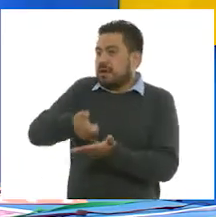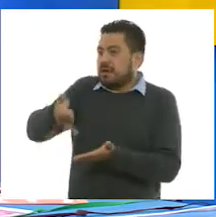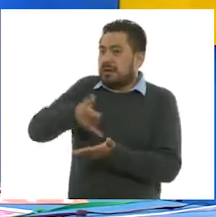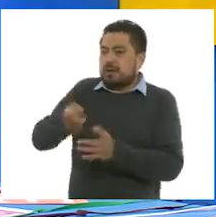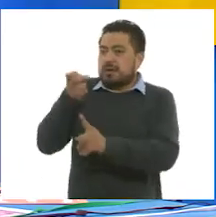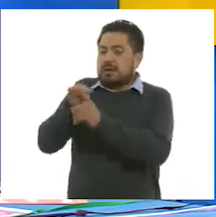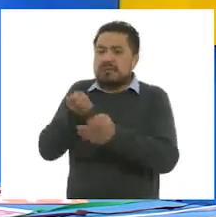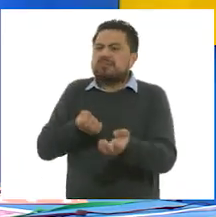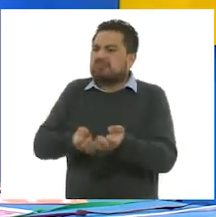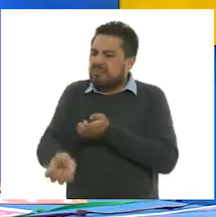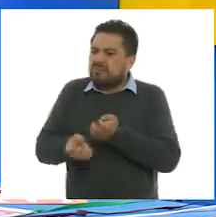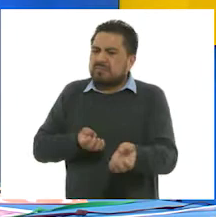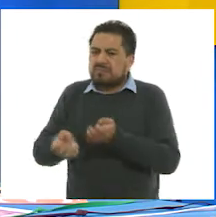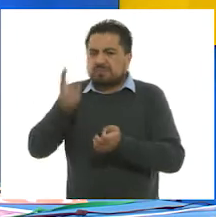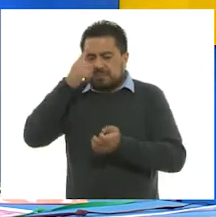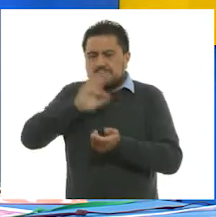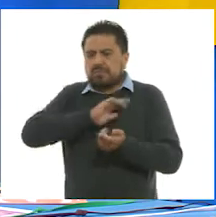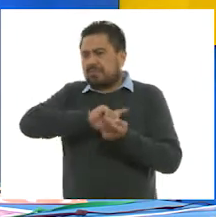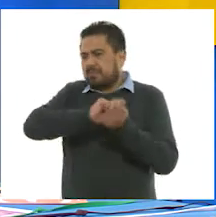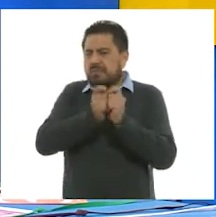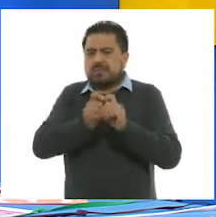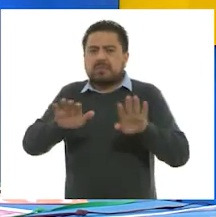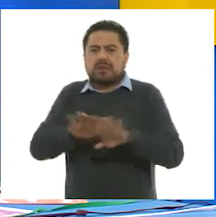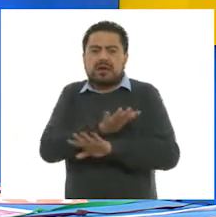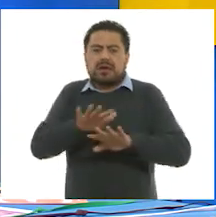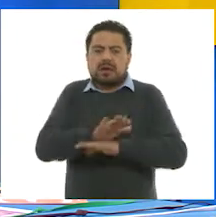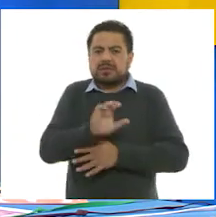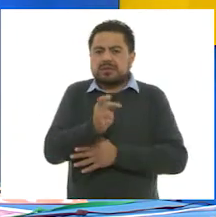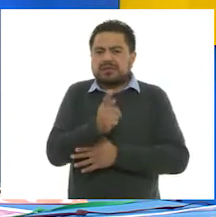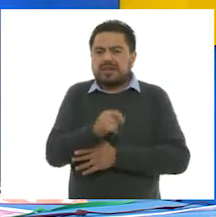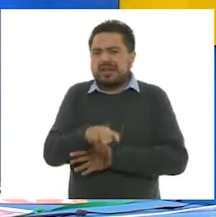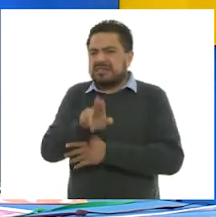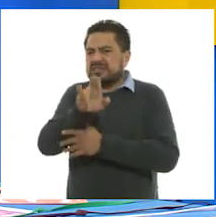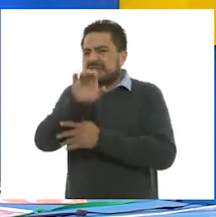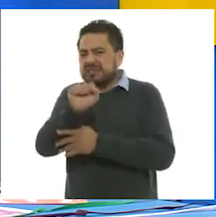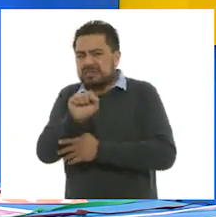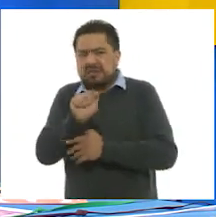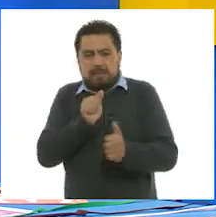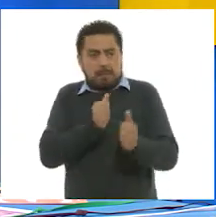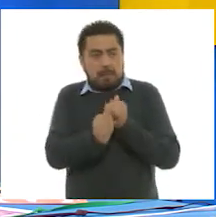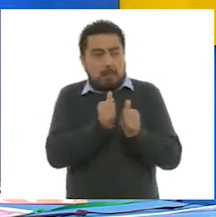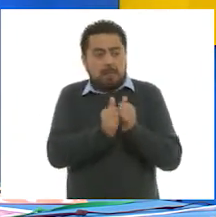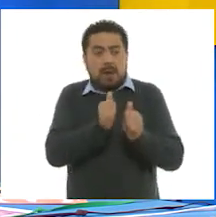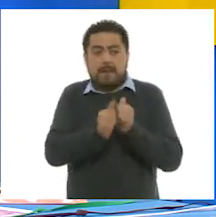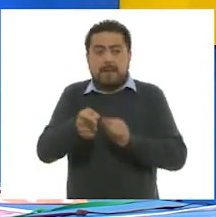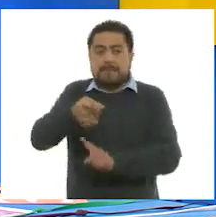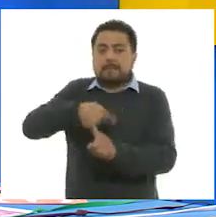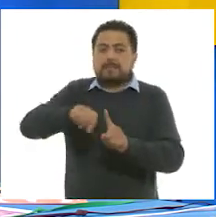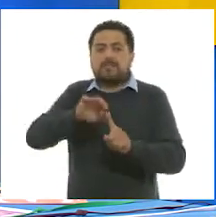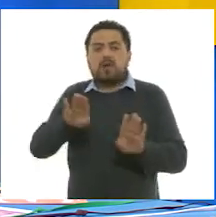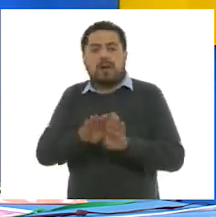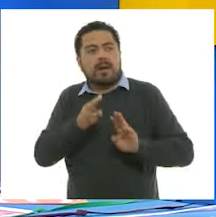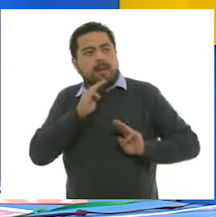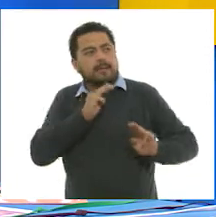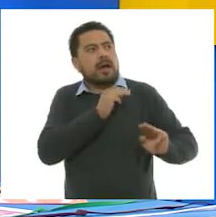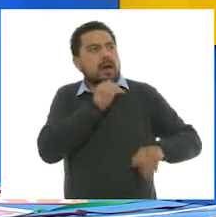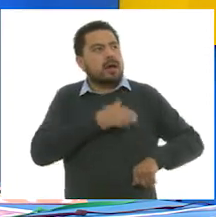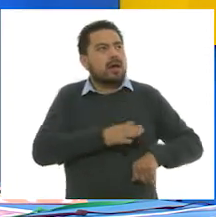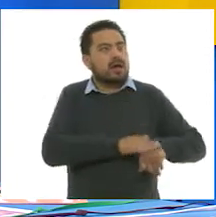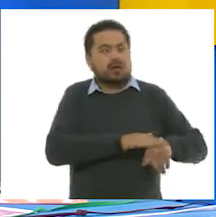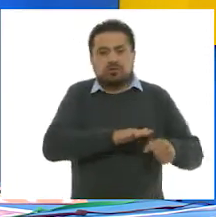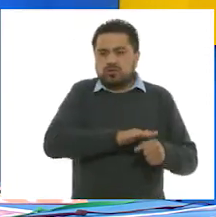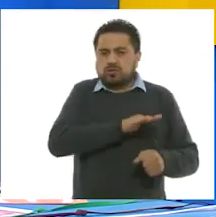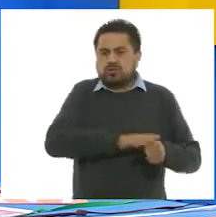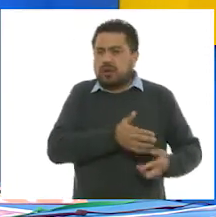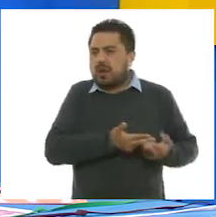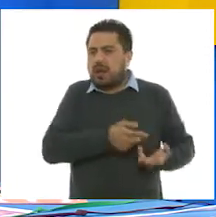se entrenaban para convertirse en chasquis o grandes corredores, que eran los mensajeros, con lo